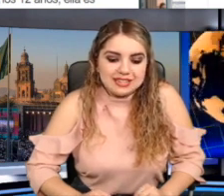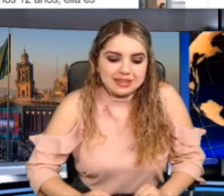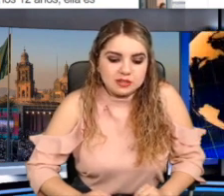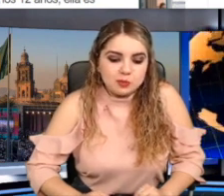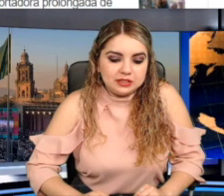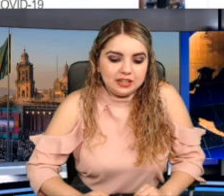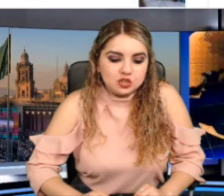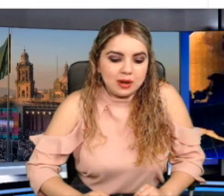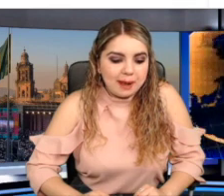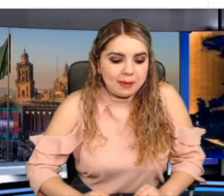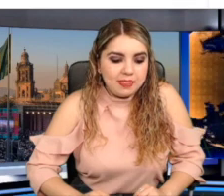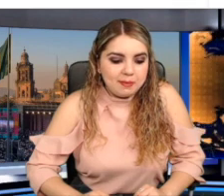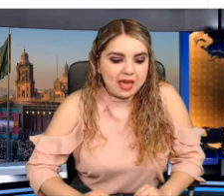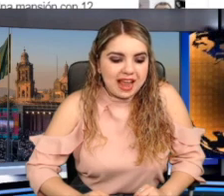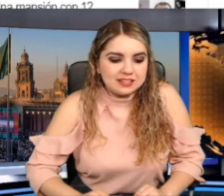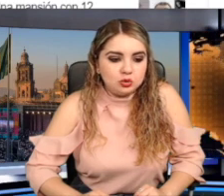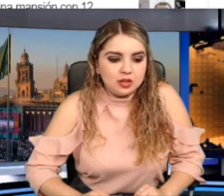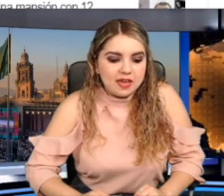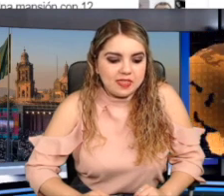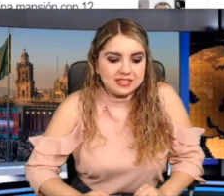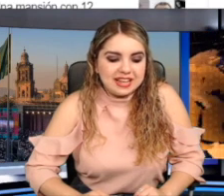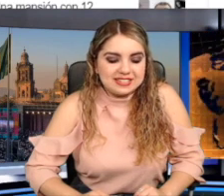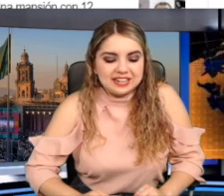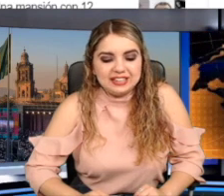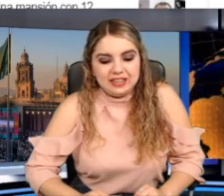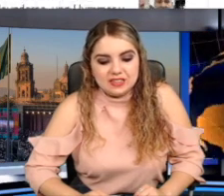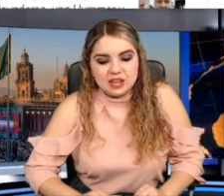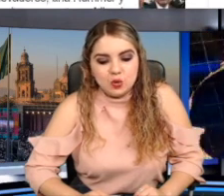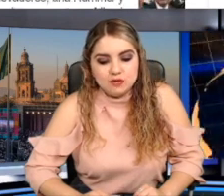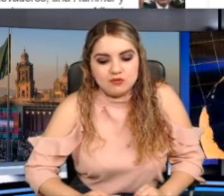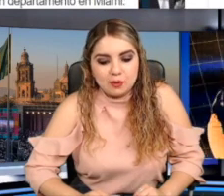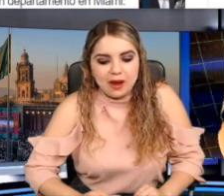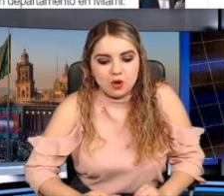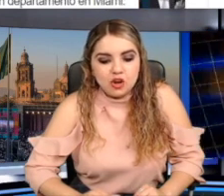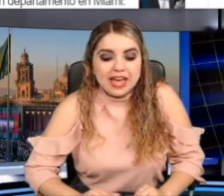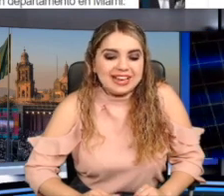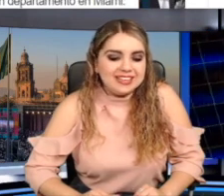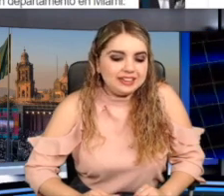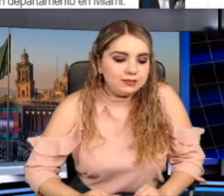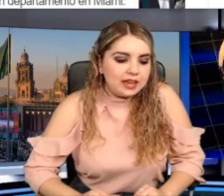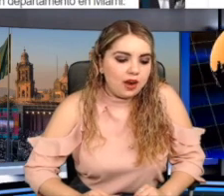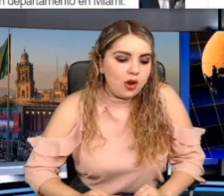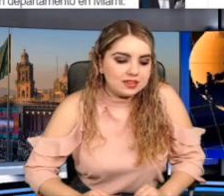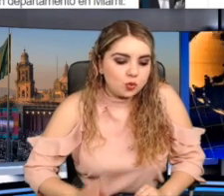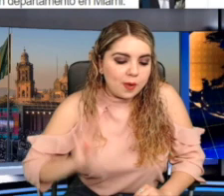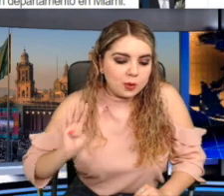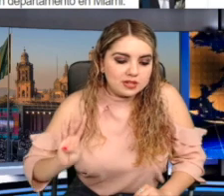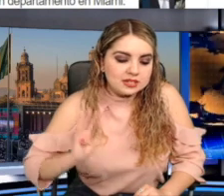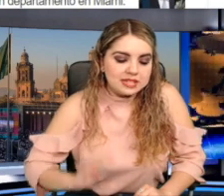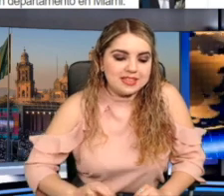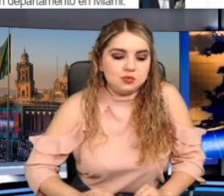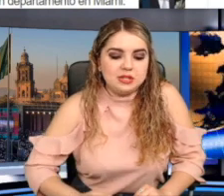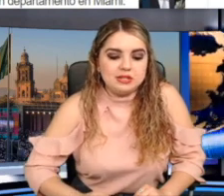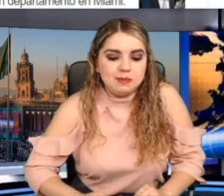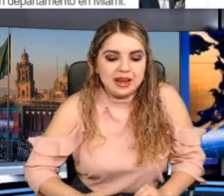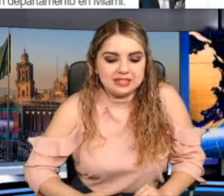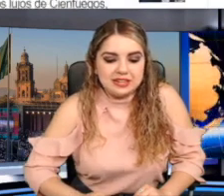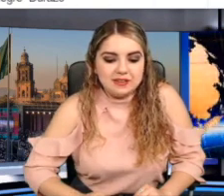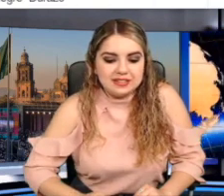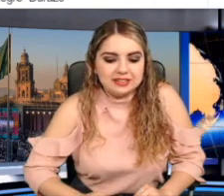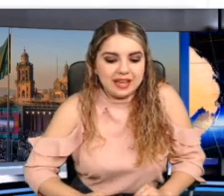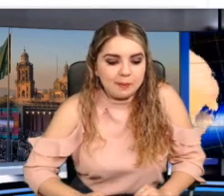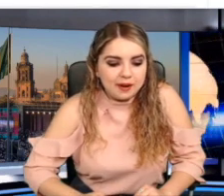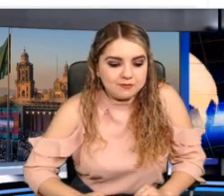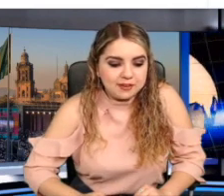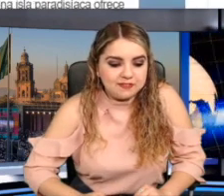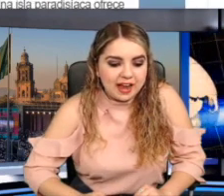la conferencia vespertina sobre la pandemia, las autoridades de la Secretaría de Salud informaron que identificaron las cuatro necesidades principales a